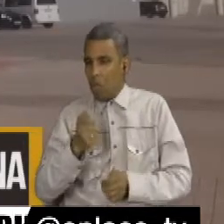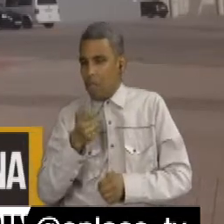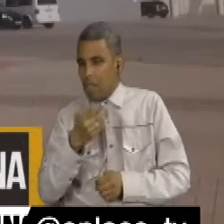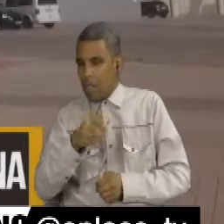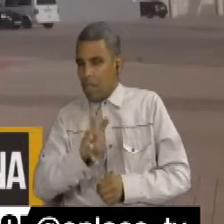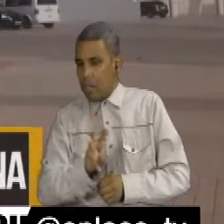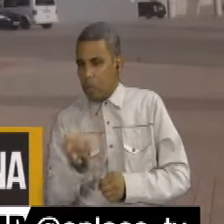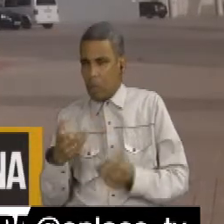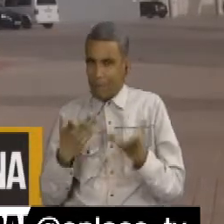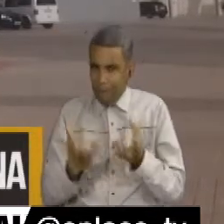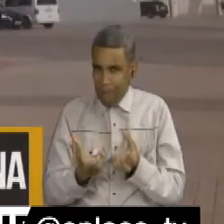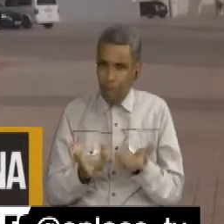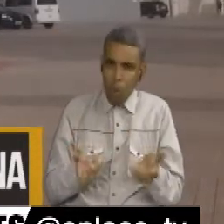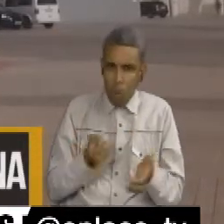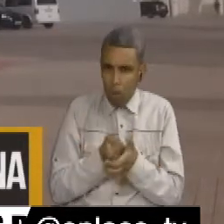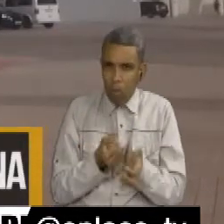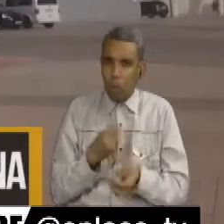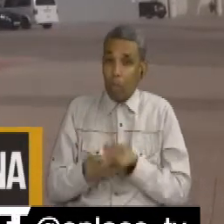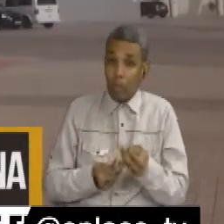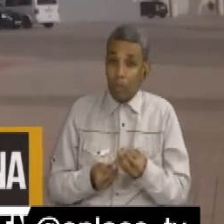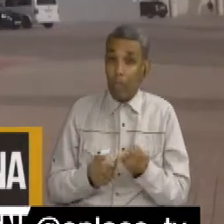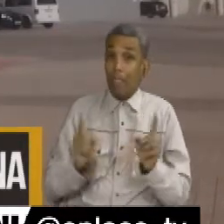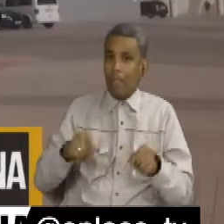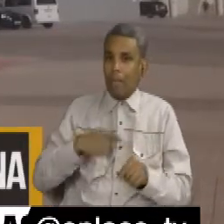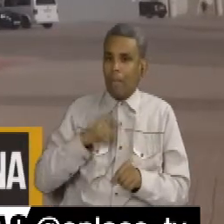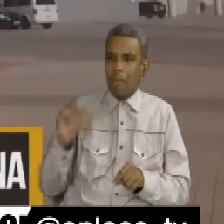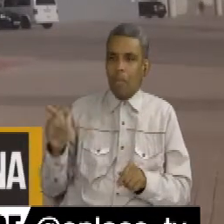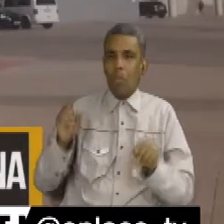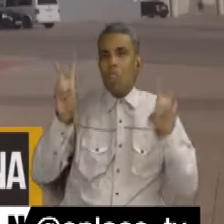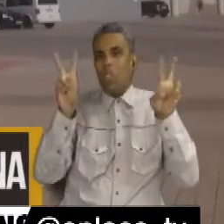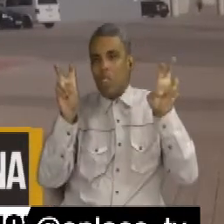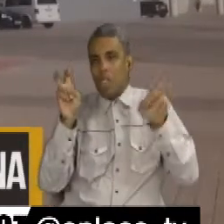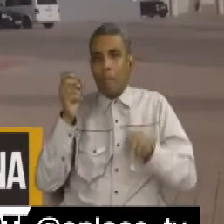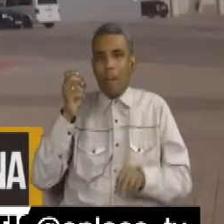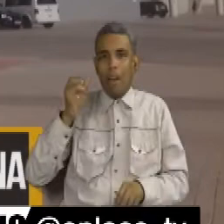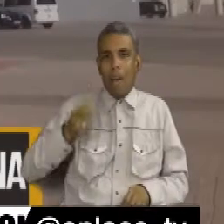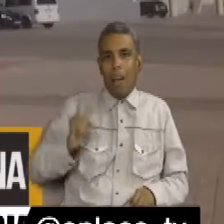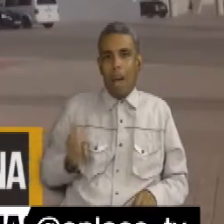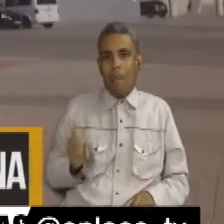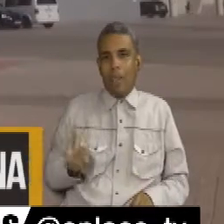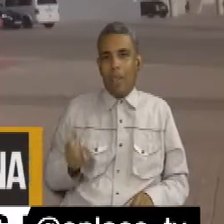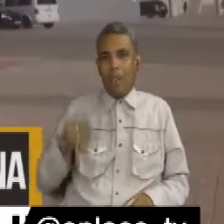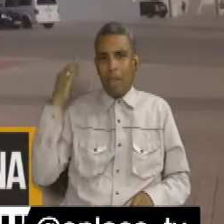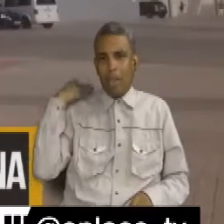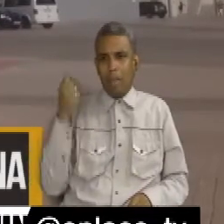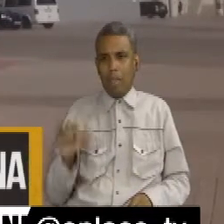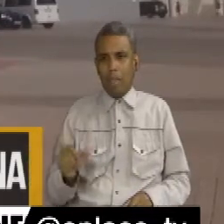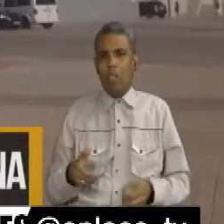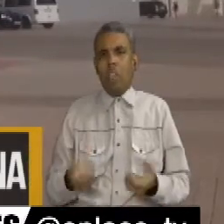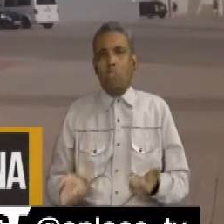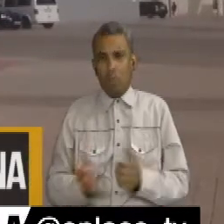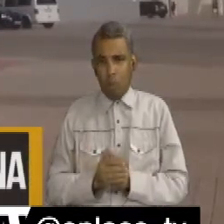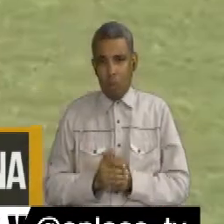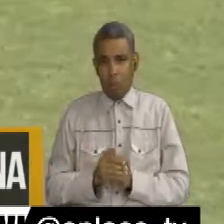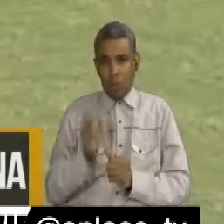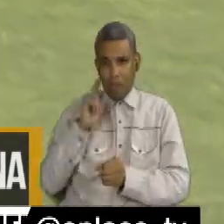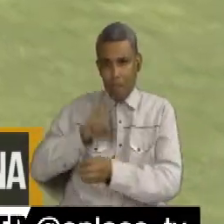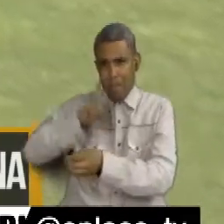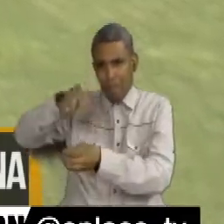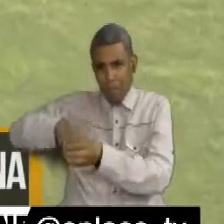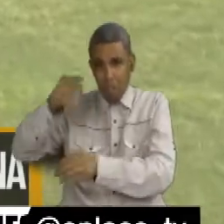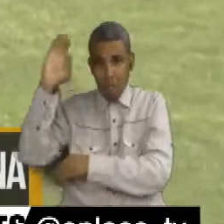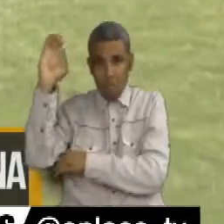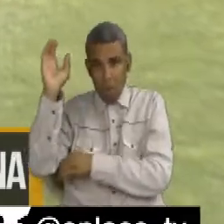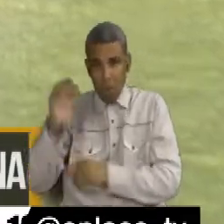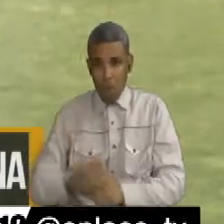podía faltar tiene que ver con el tema de James Rodríguez, su futuro, su presente, además el estado anímico, cómo llegó a la selección luego de